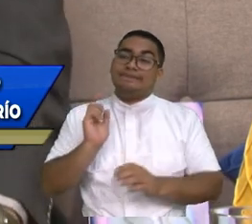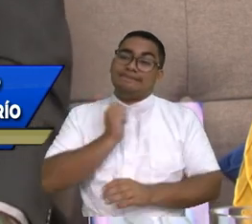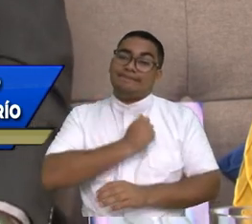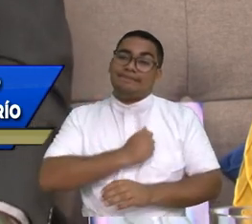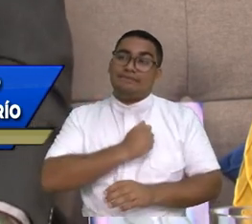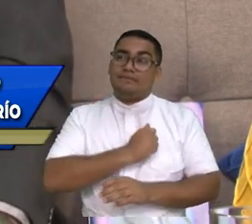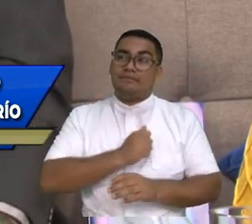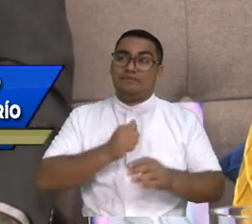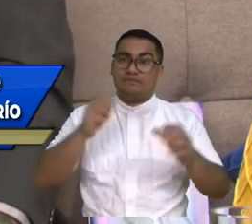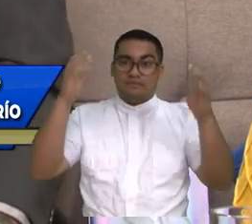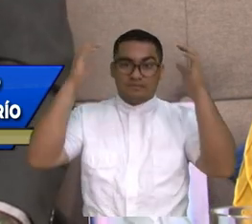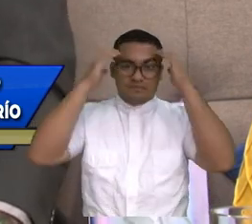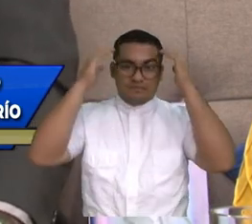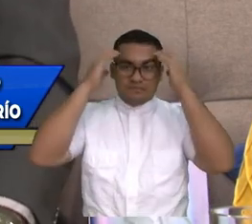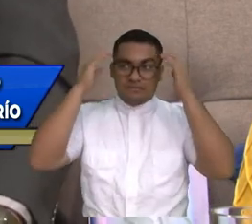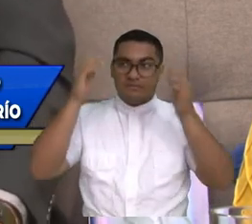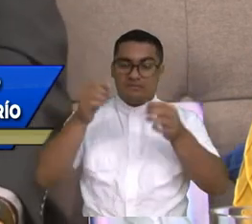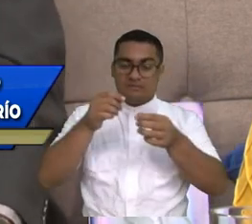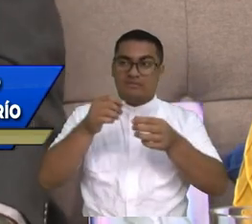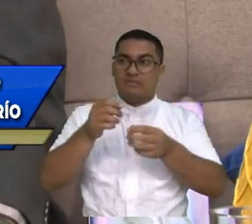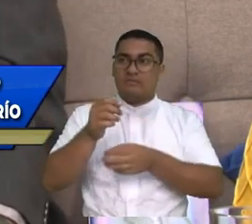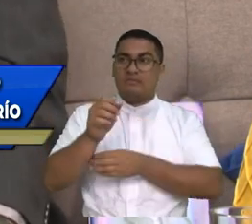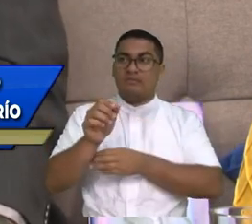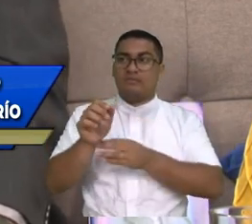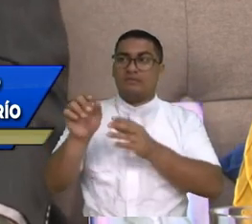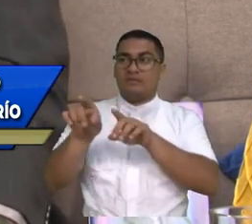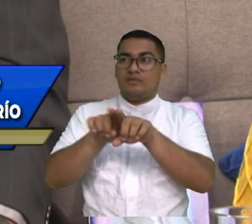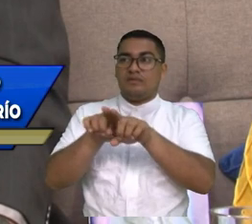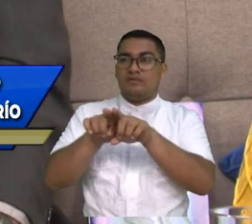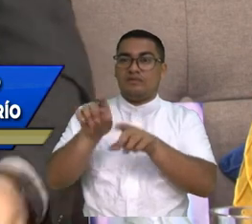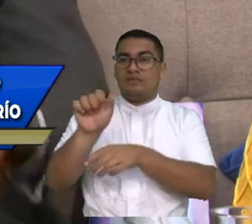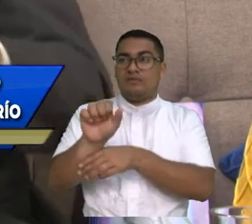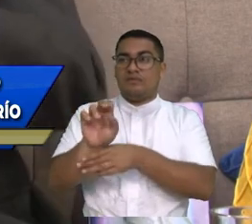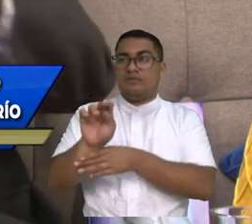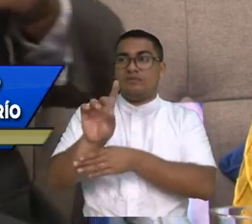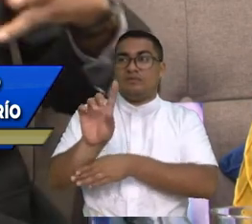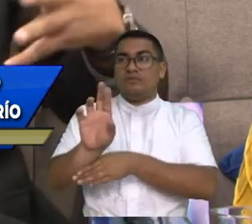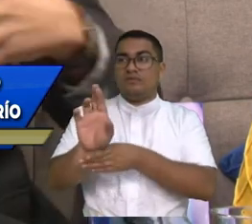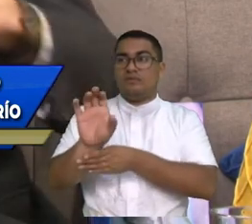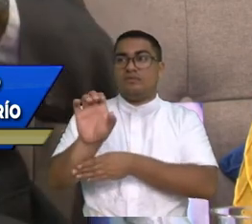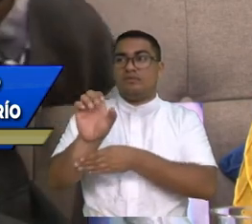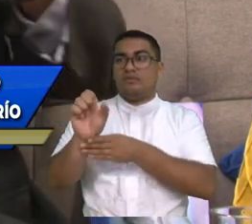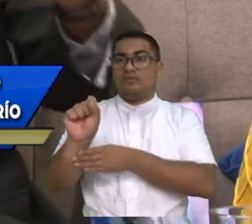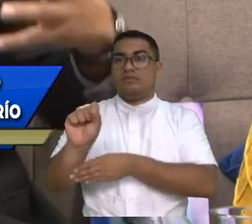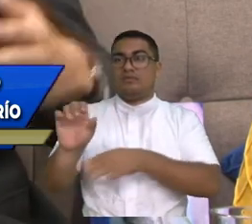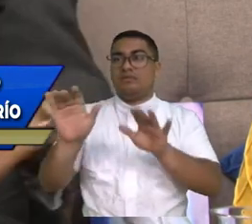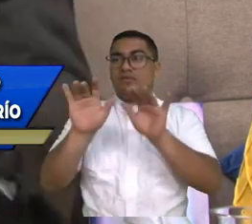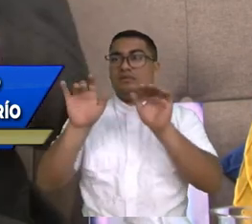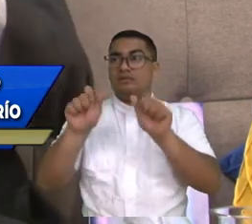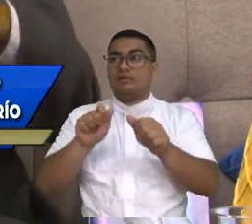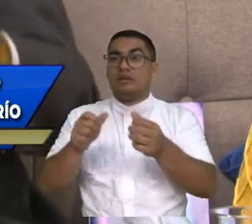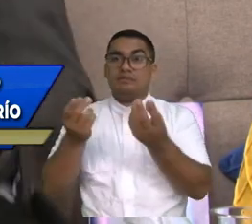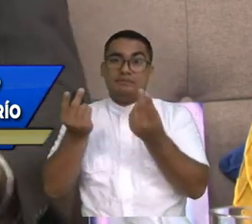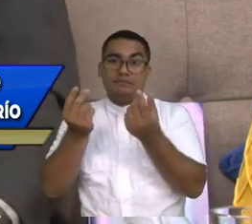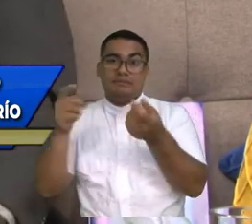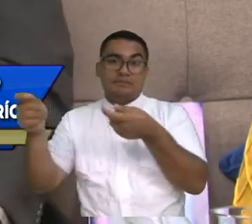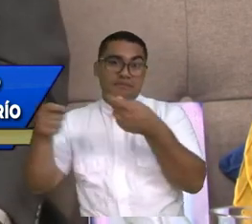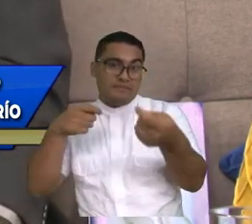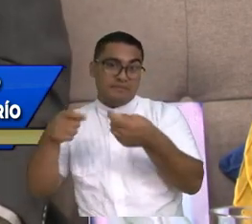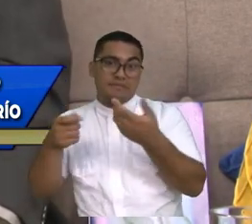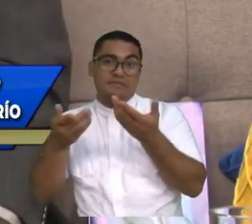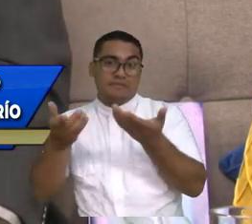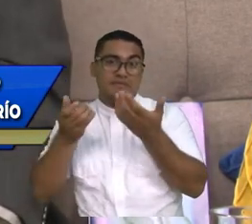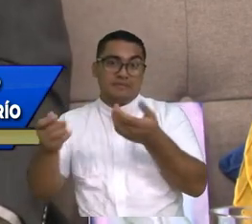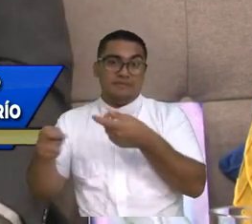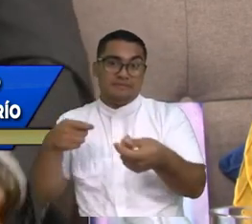una polémica lamentable en cuanto al cerebro, porque se dice que su cuñado Andrés Murillo ya lo tenía para un negocio económico que iba a hacer con el